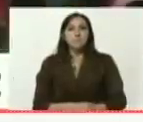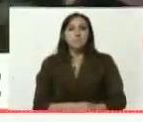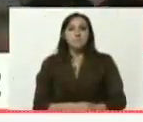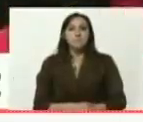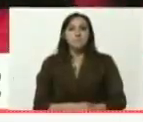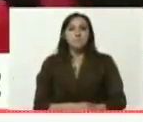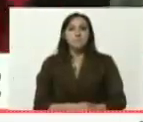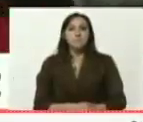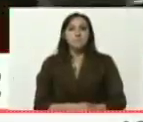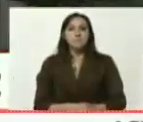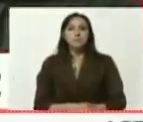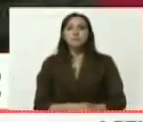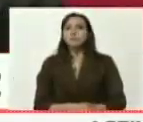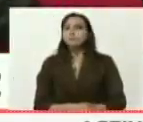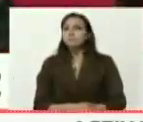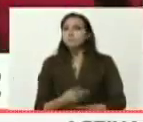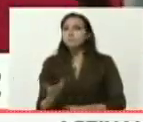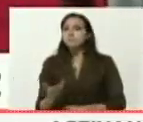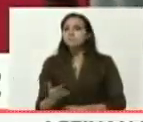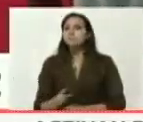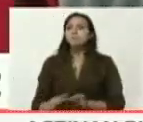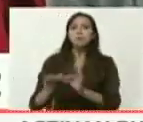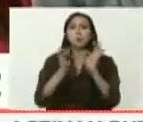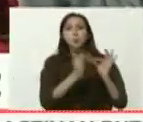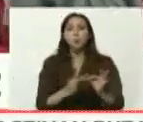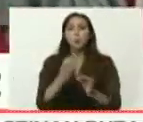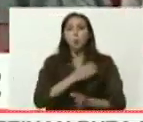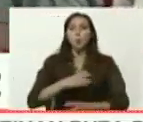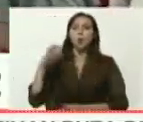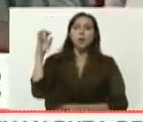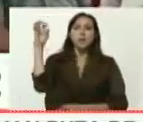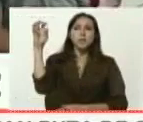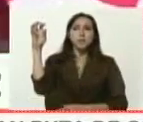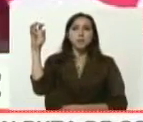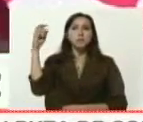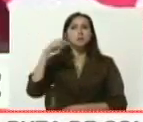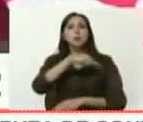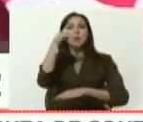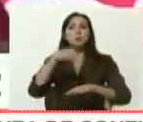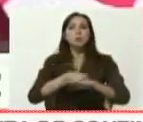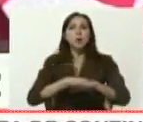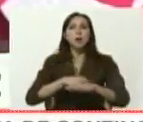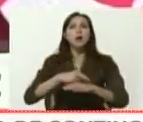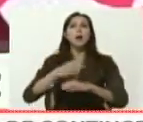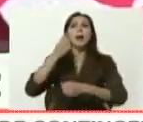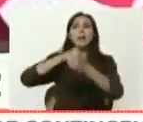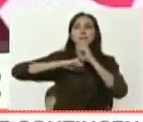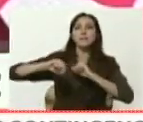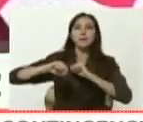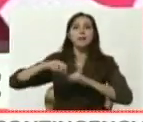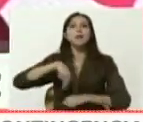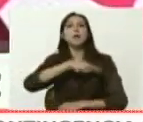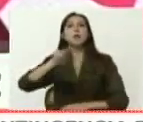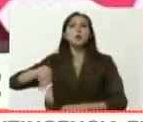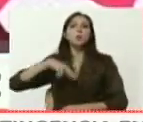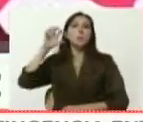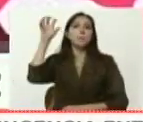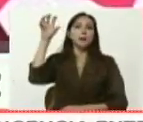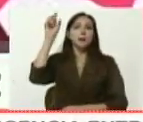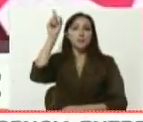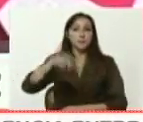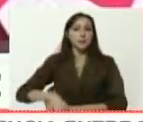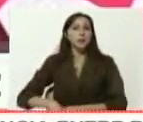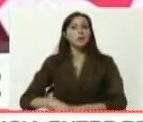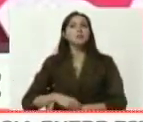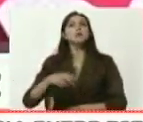es consolidar la soberanía nacional, la defensa de la patria y la construcción de